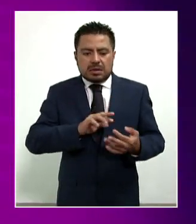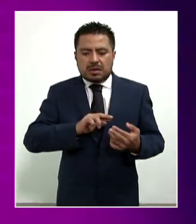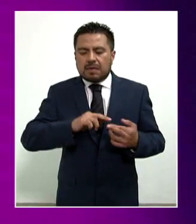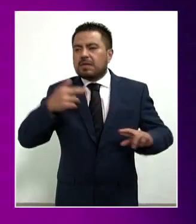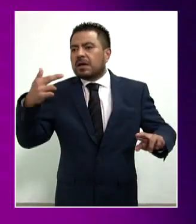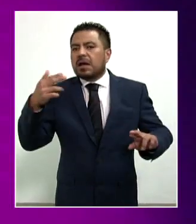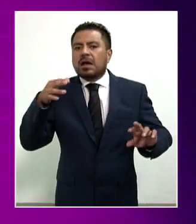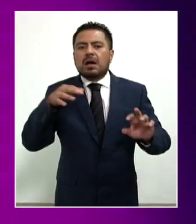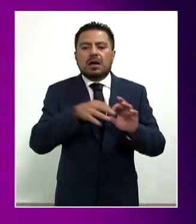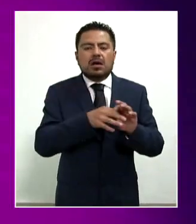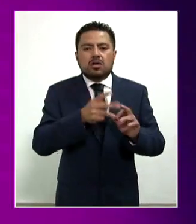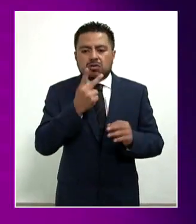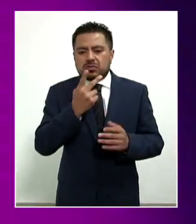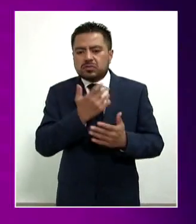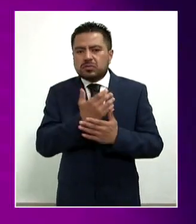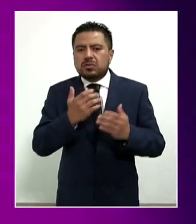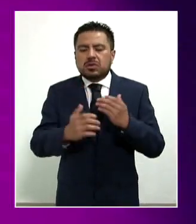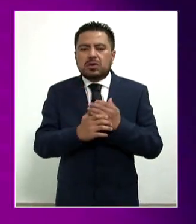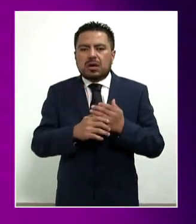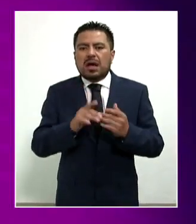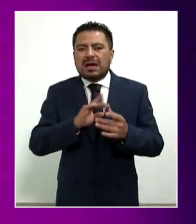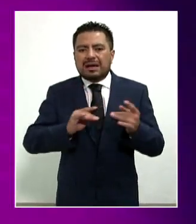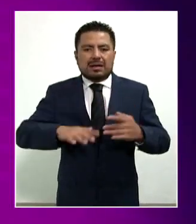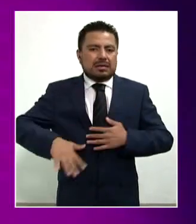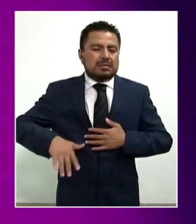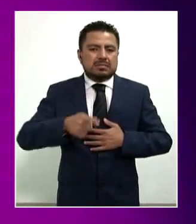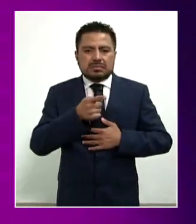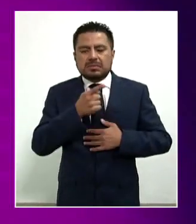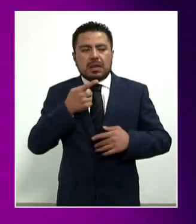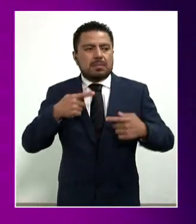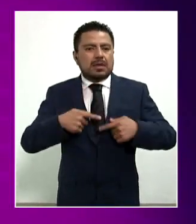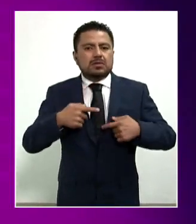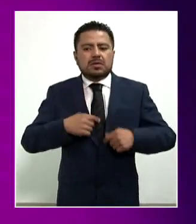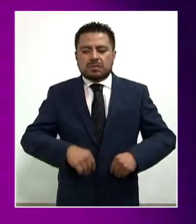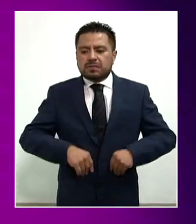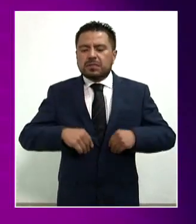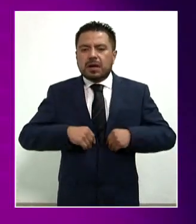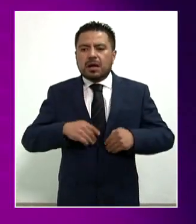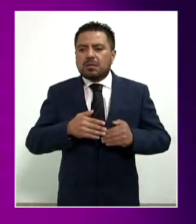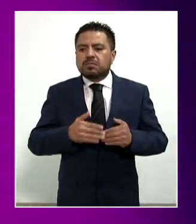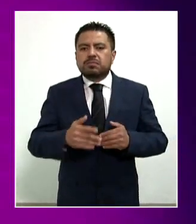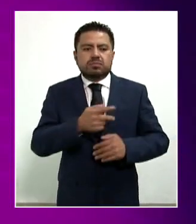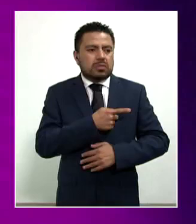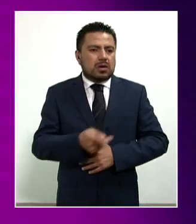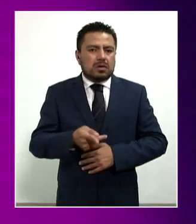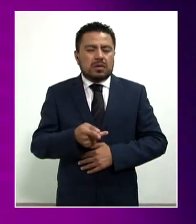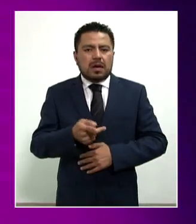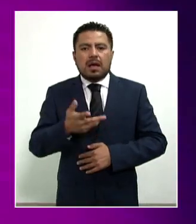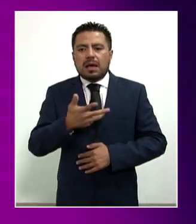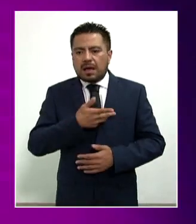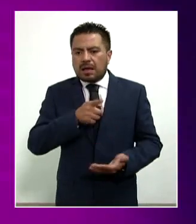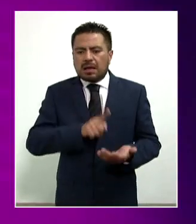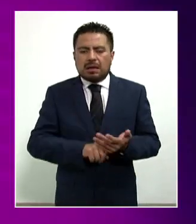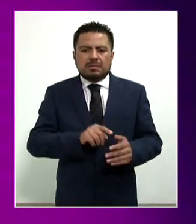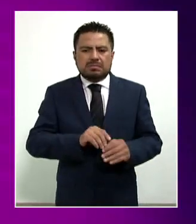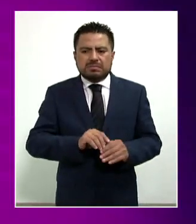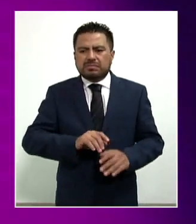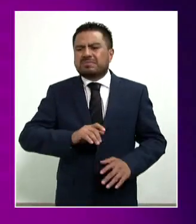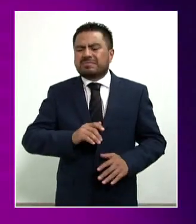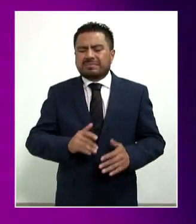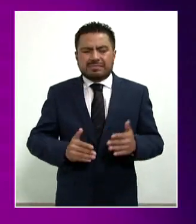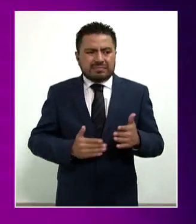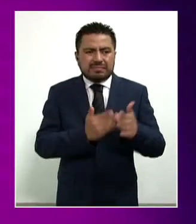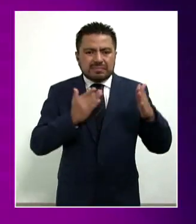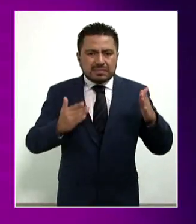vinculada a los dos puntos que tú mencionaste. La persona que vive en situación de pobreza tiene tantos